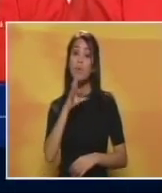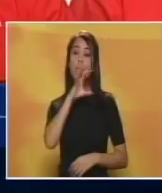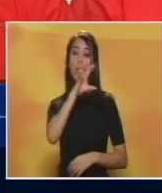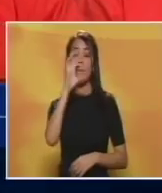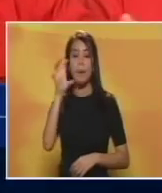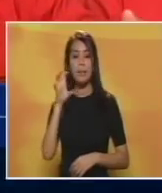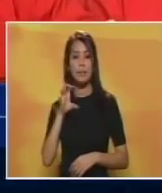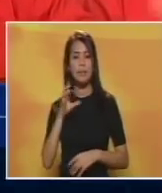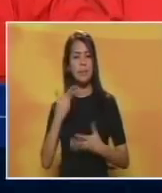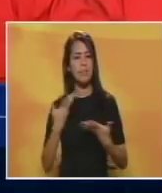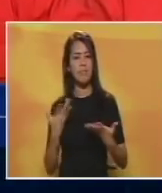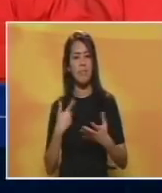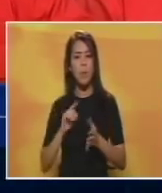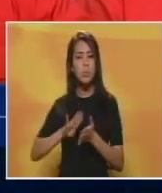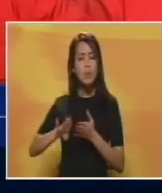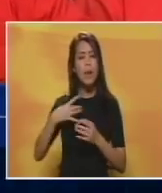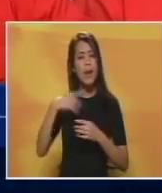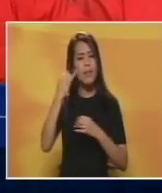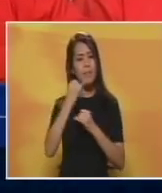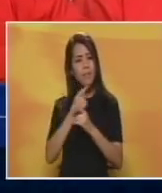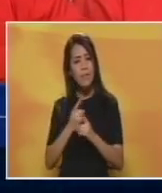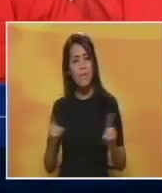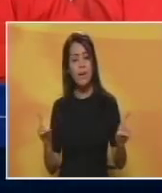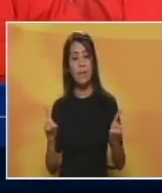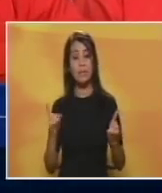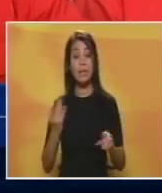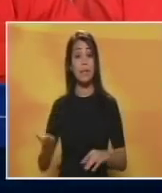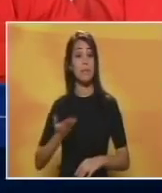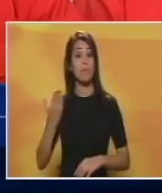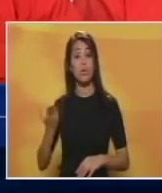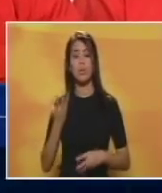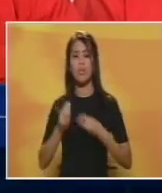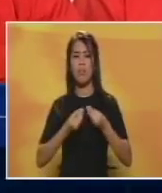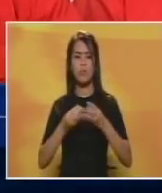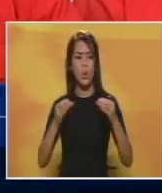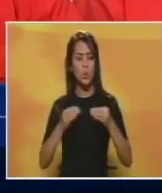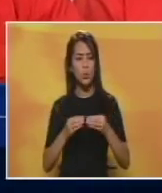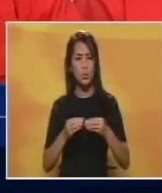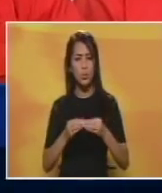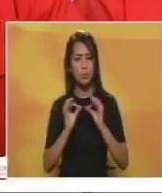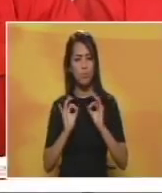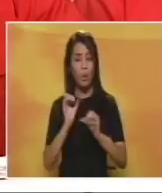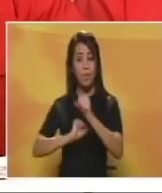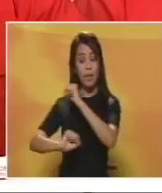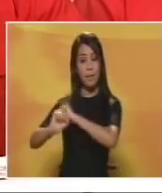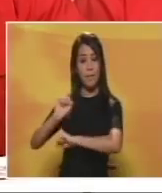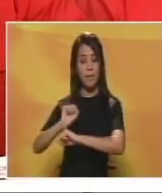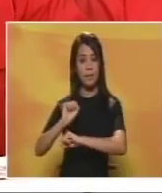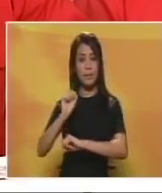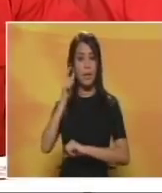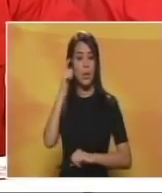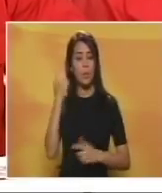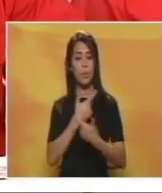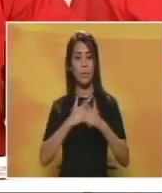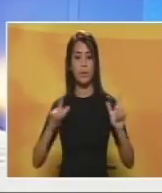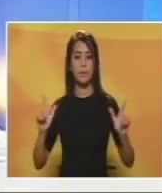Cono Sur a dejar a un lado las diferencias y destacó que es indispensable crear un frente de defensa de los pueblos